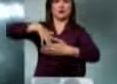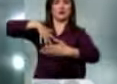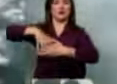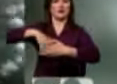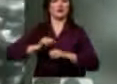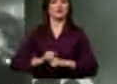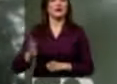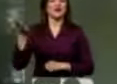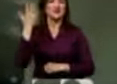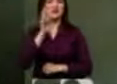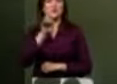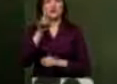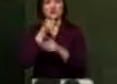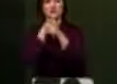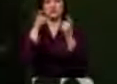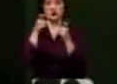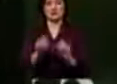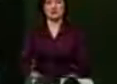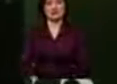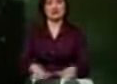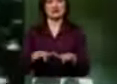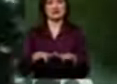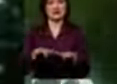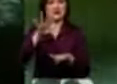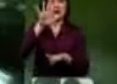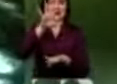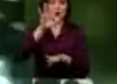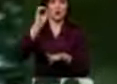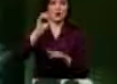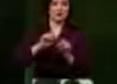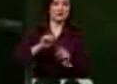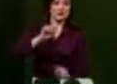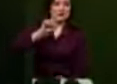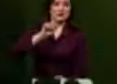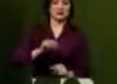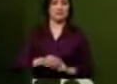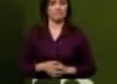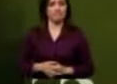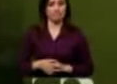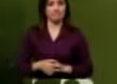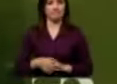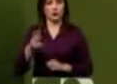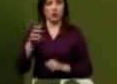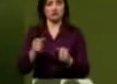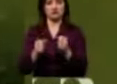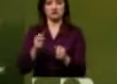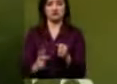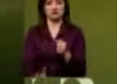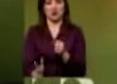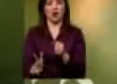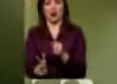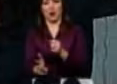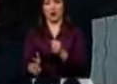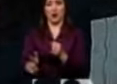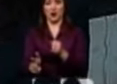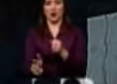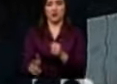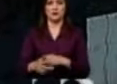marzo, el agua ingresó al lugar alcanzando una altura de 50 centímetros, dejando a un vehículo pequeño atrapado en ese